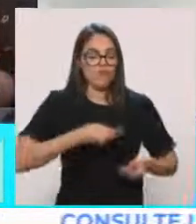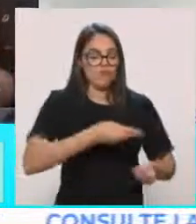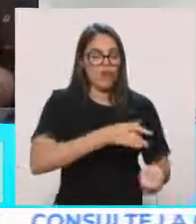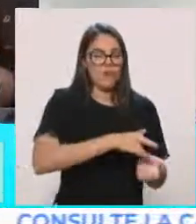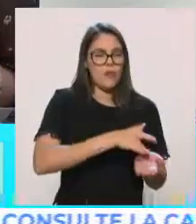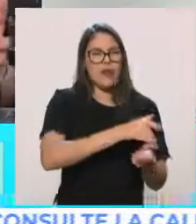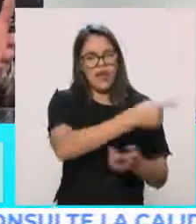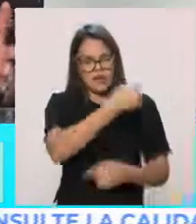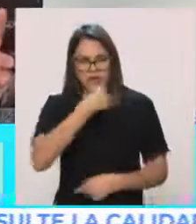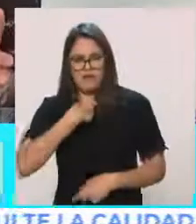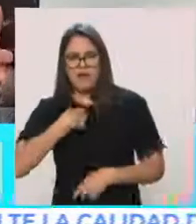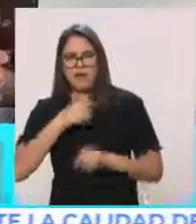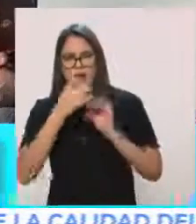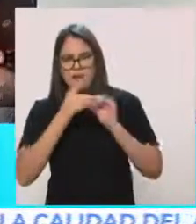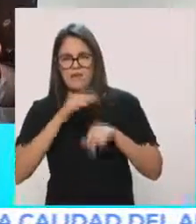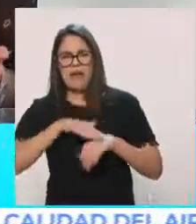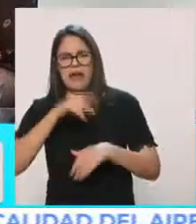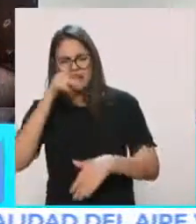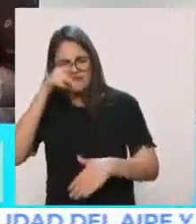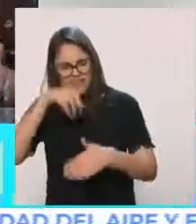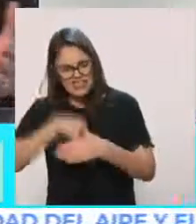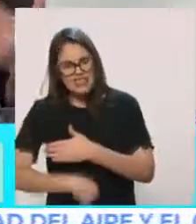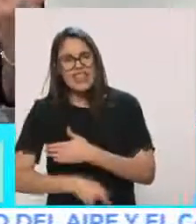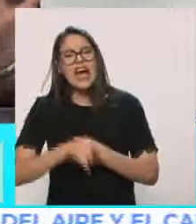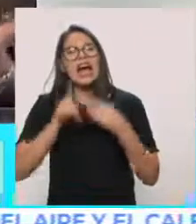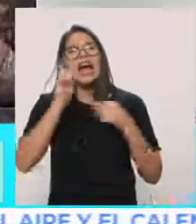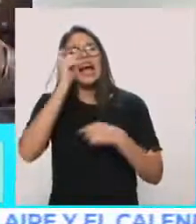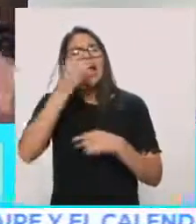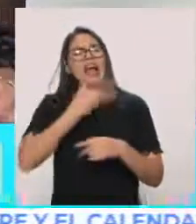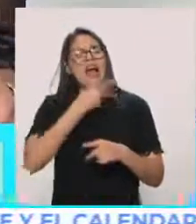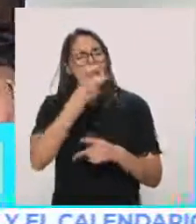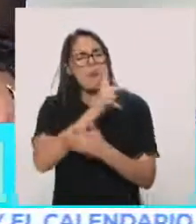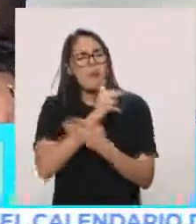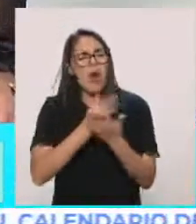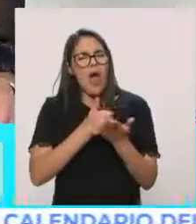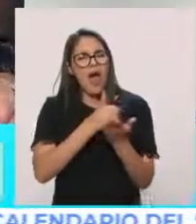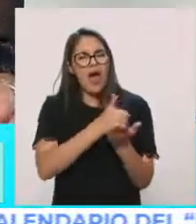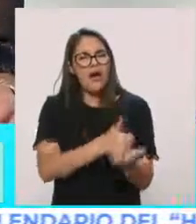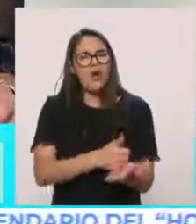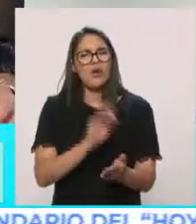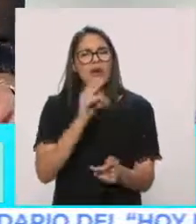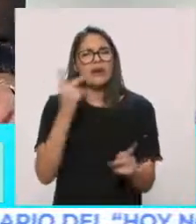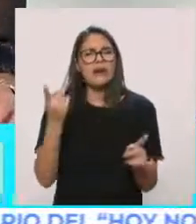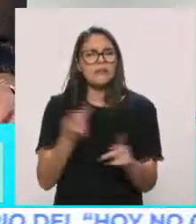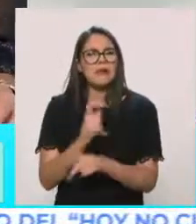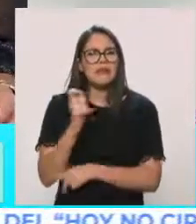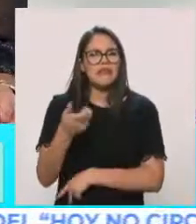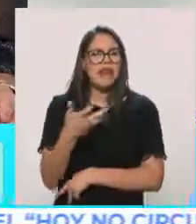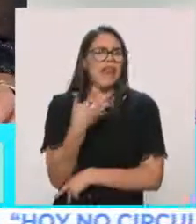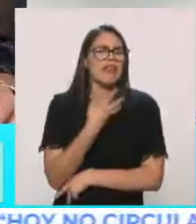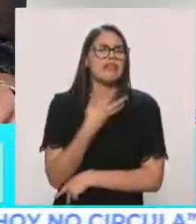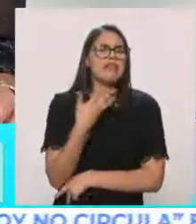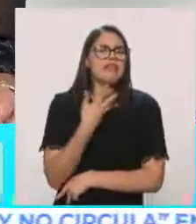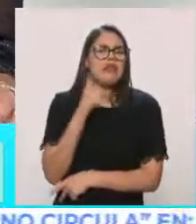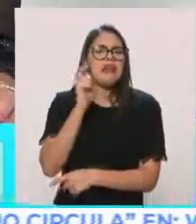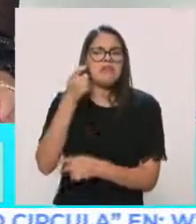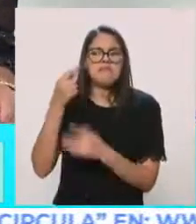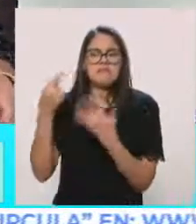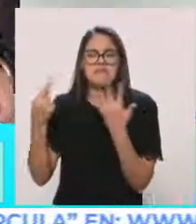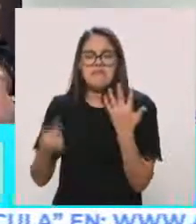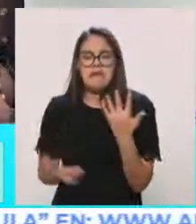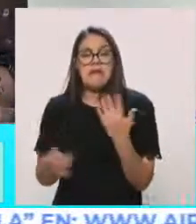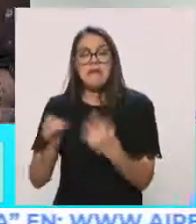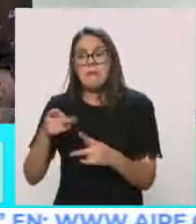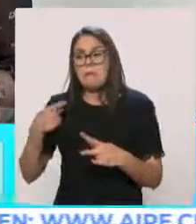más, por favor, pues en qué consiste, de qué manera se les está ayudando. Si de pronto, pues del otro lado de la pantalla esta mañana está viendo Café Capital, alguna trabajadora,